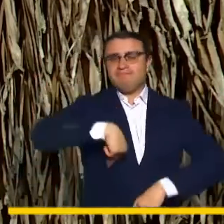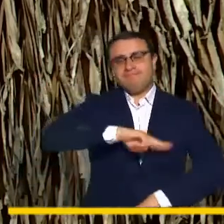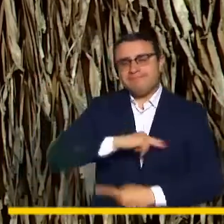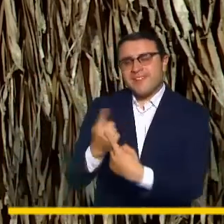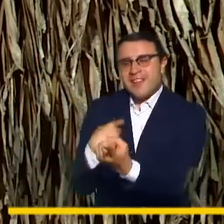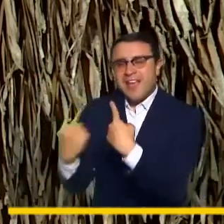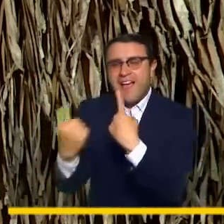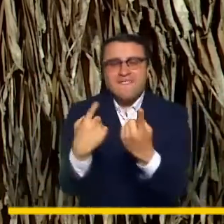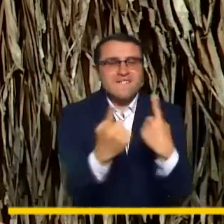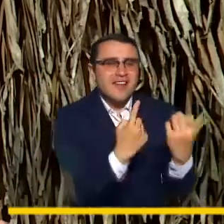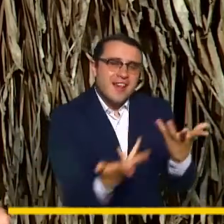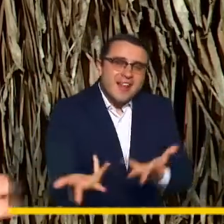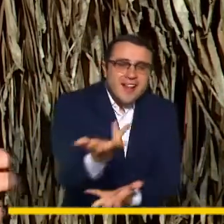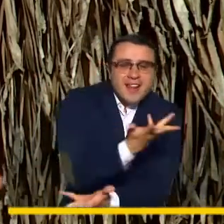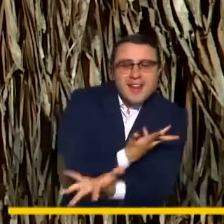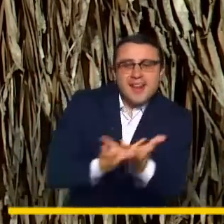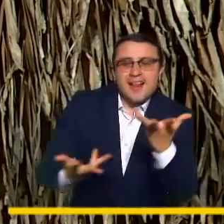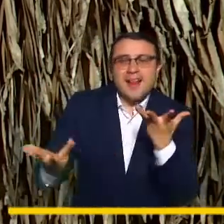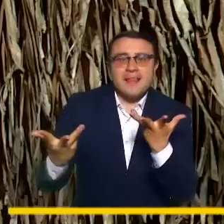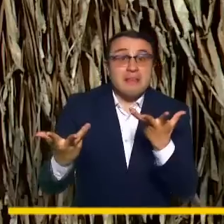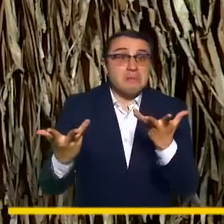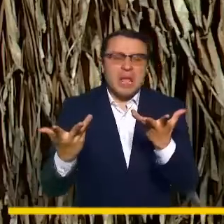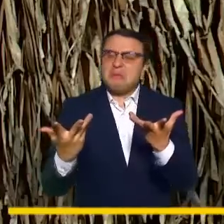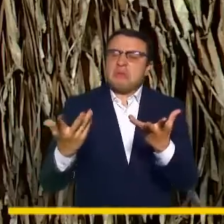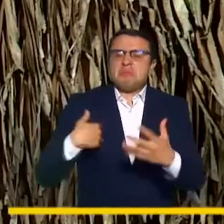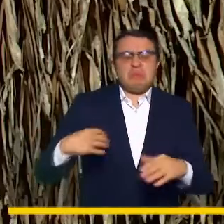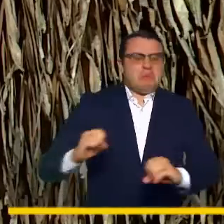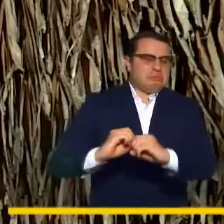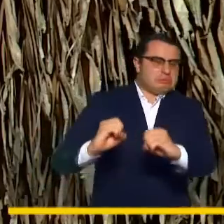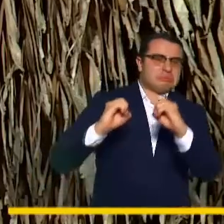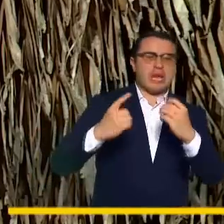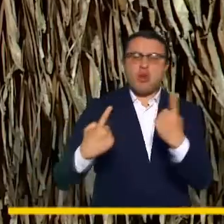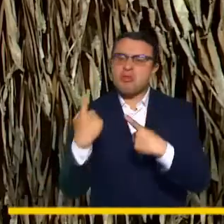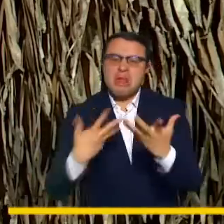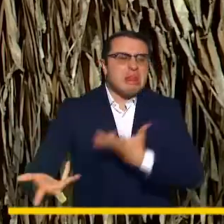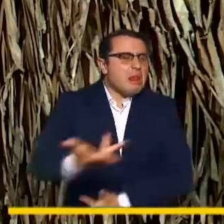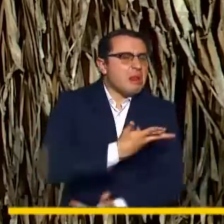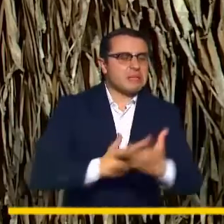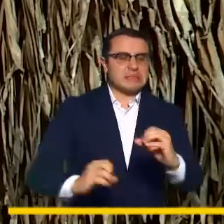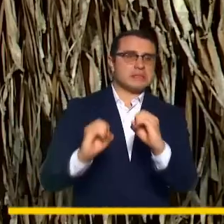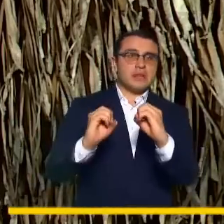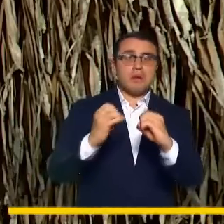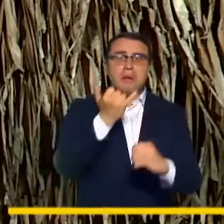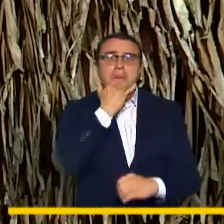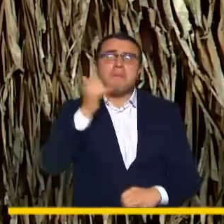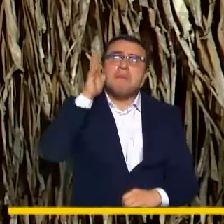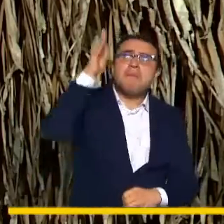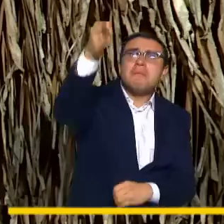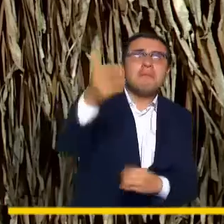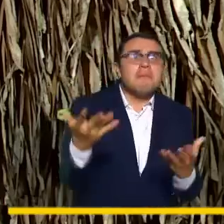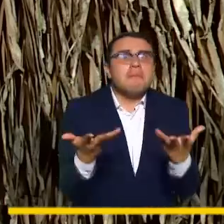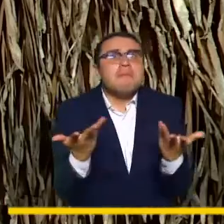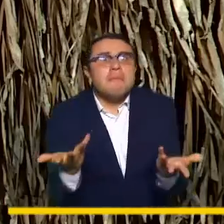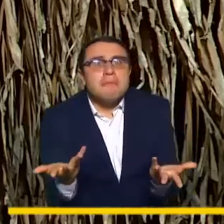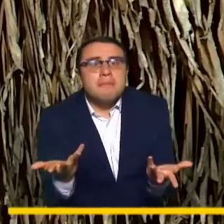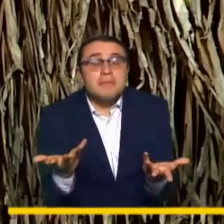diálogo, entonces, ¿qué será del destino de Colombia? Ha llegado el momento de hablar.